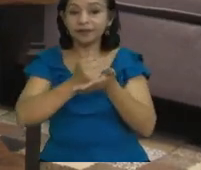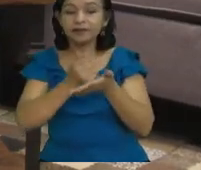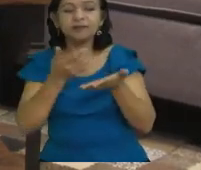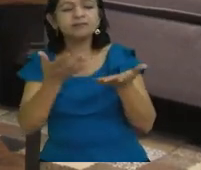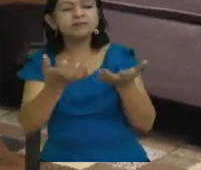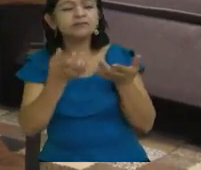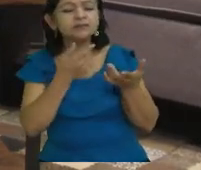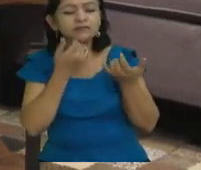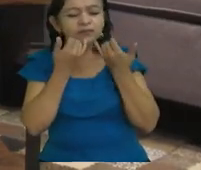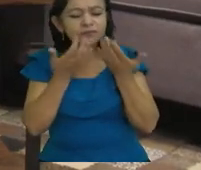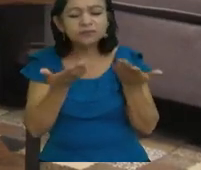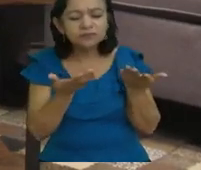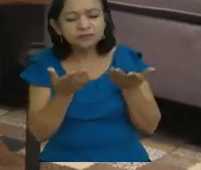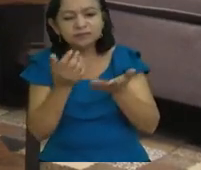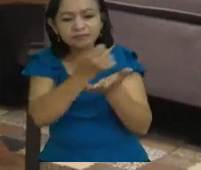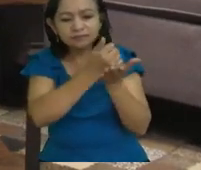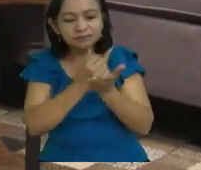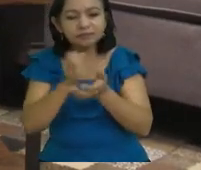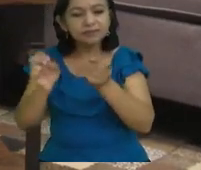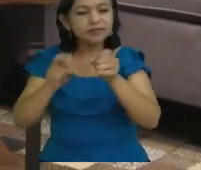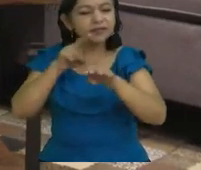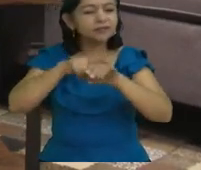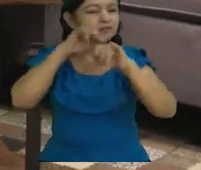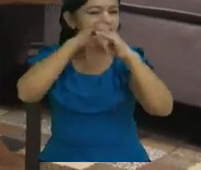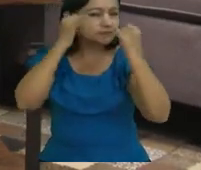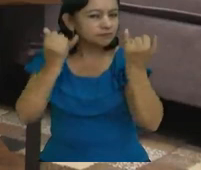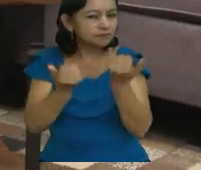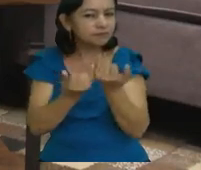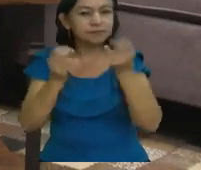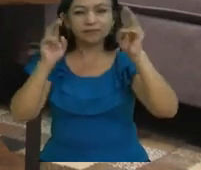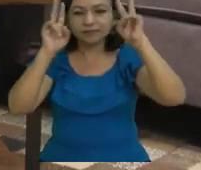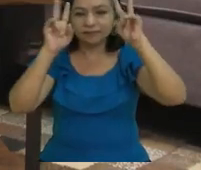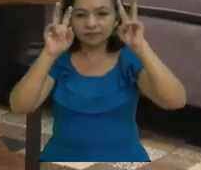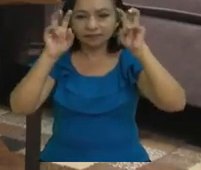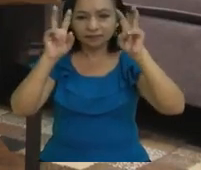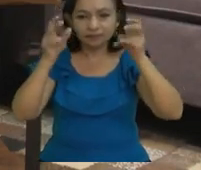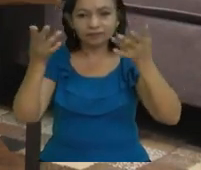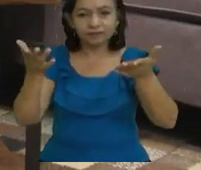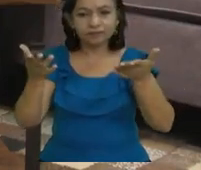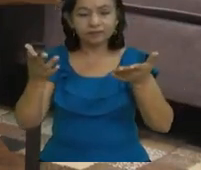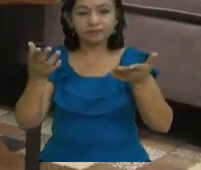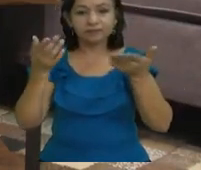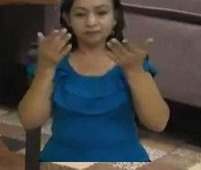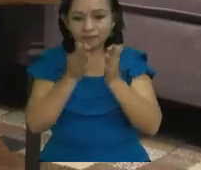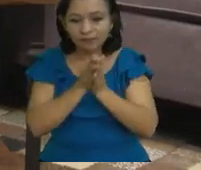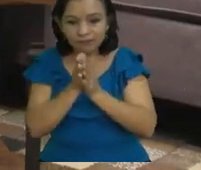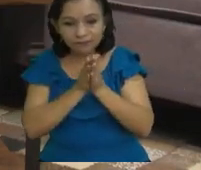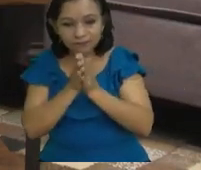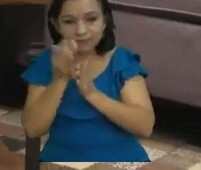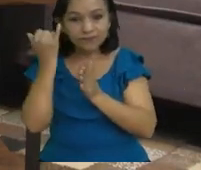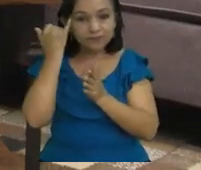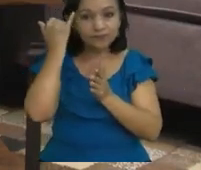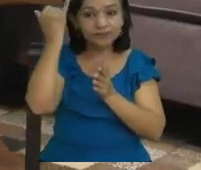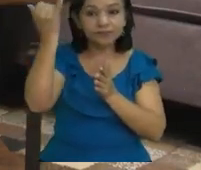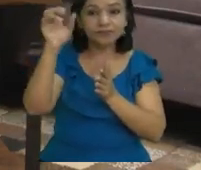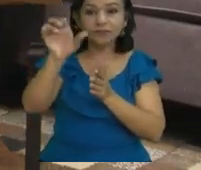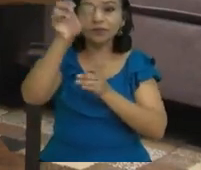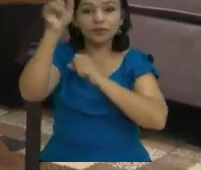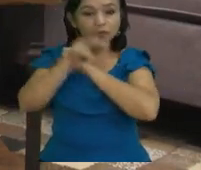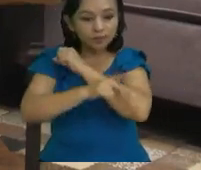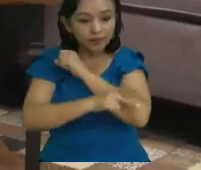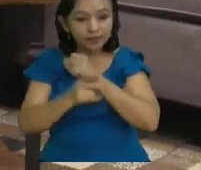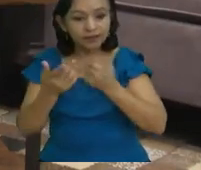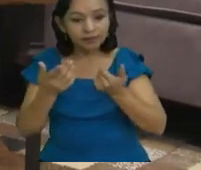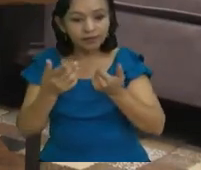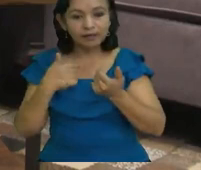a la información que él necesite, tanto nacional como internacional, porque la idea también es fomentar, es despertar la innovación, es ver lo que se hace en otros